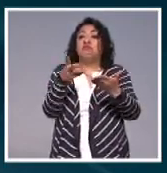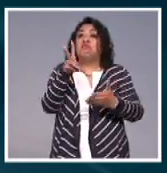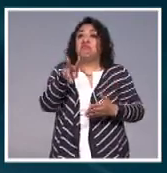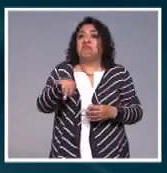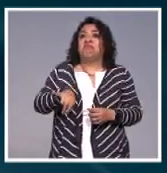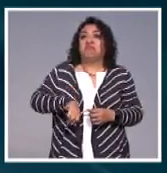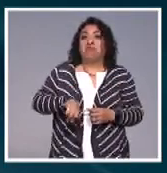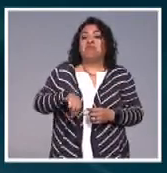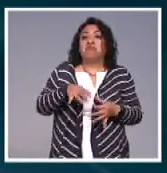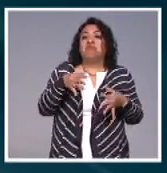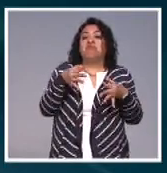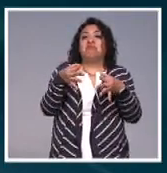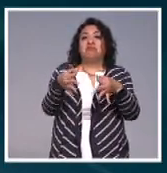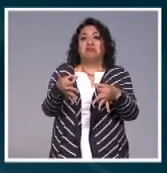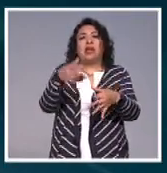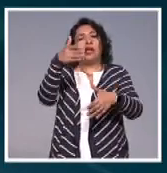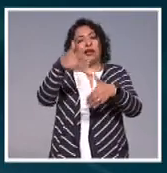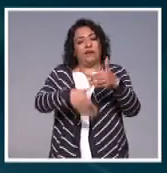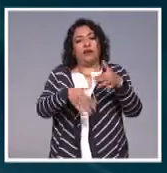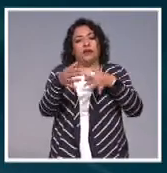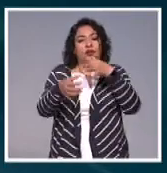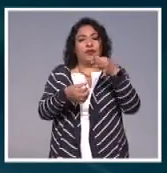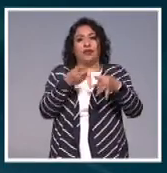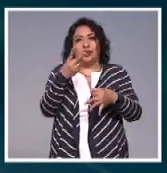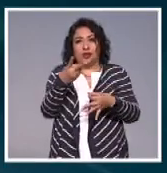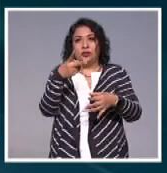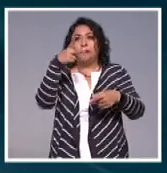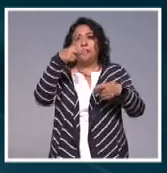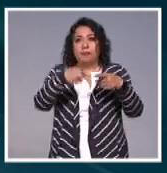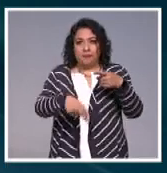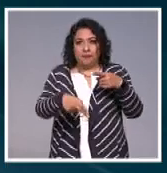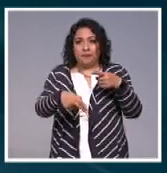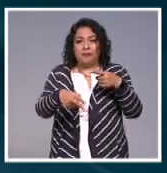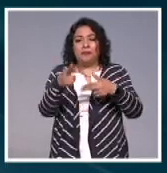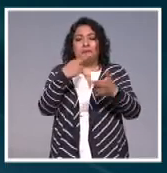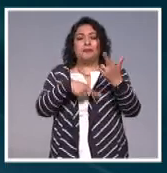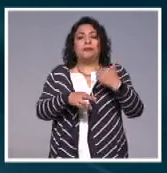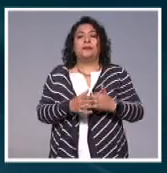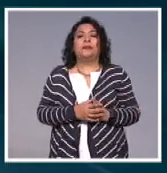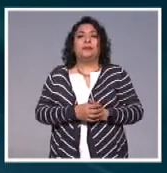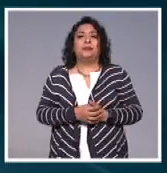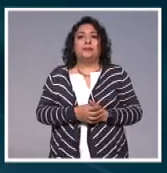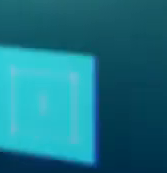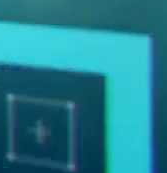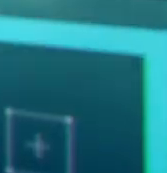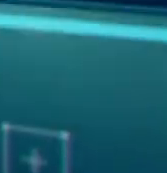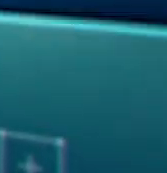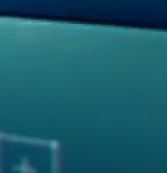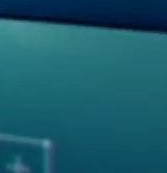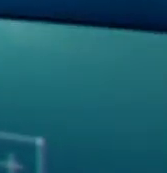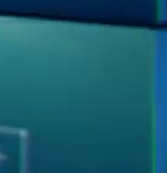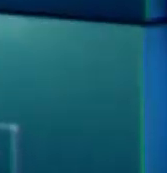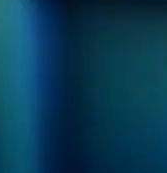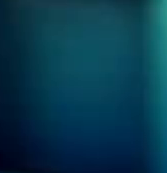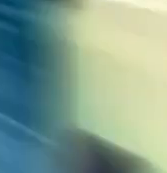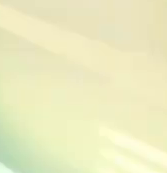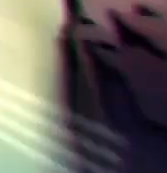antoja muy, muy atractiva. Terminando este espacio informativo, una pausa, volvemos.